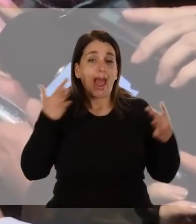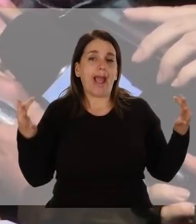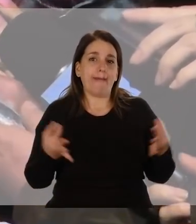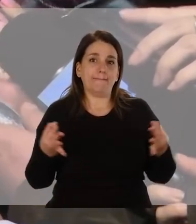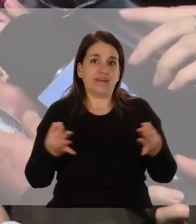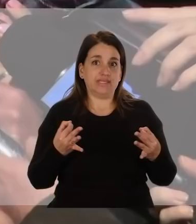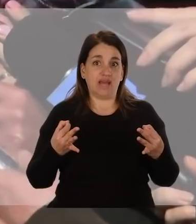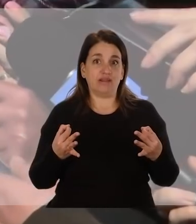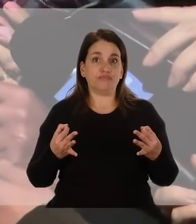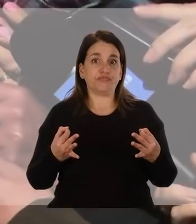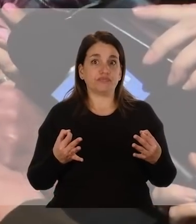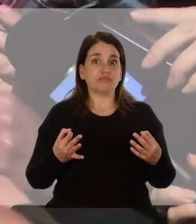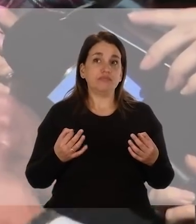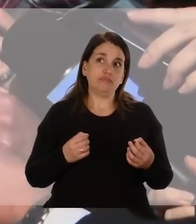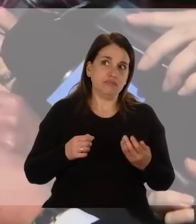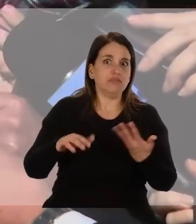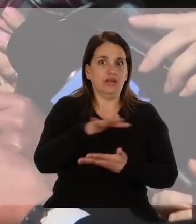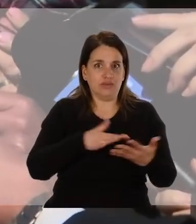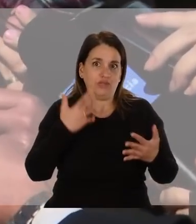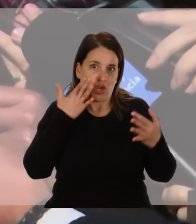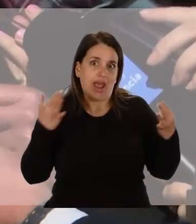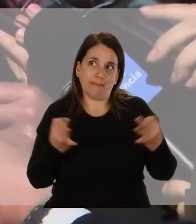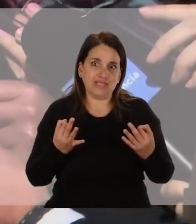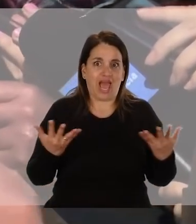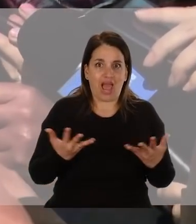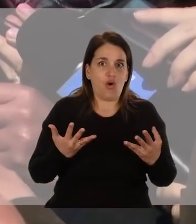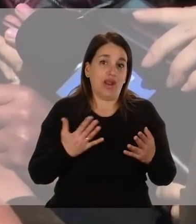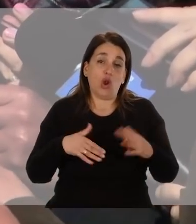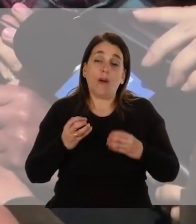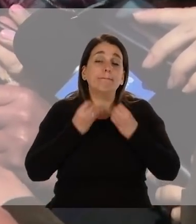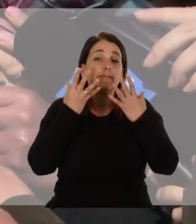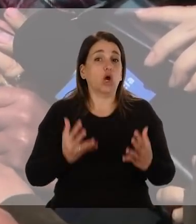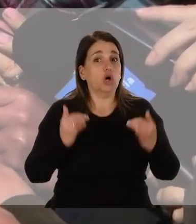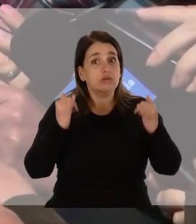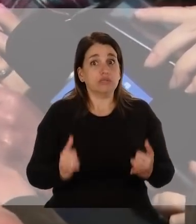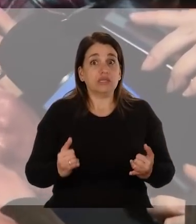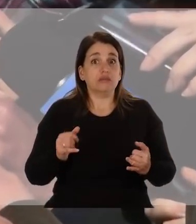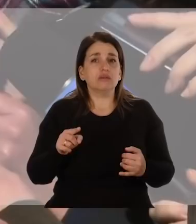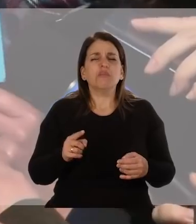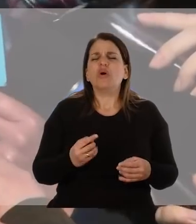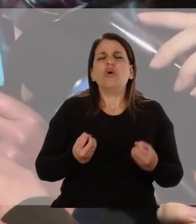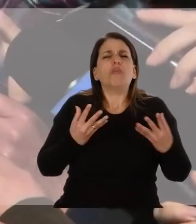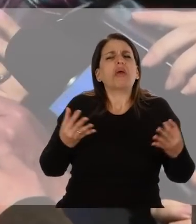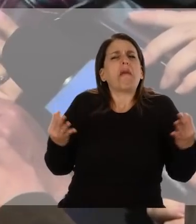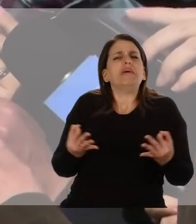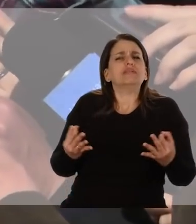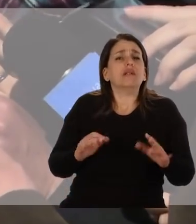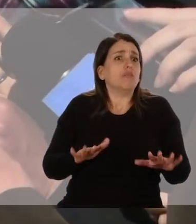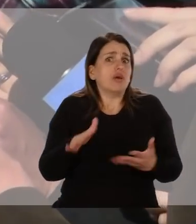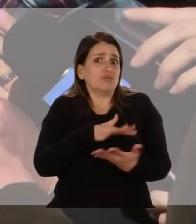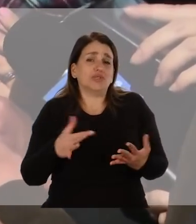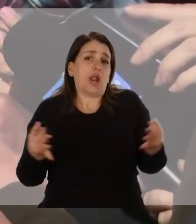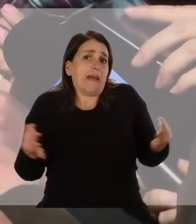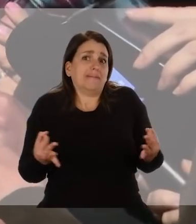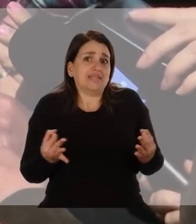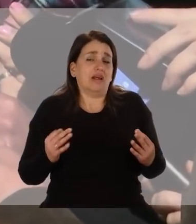situación particular que vivimos, nos pareció lo más sensato y lo más lógico. ¿Por qué particular?